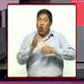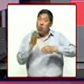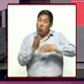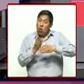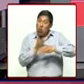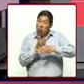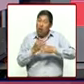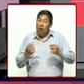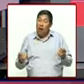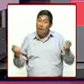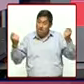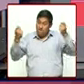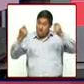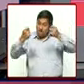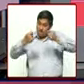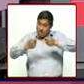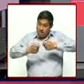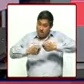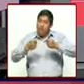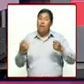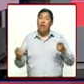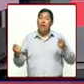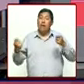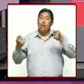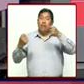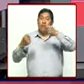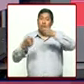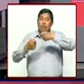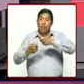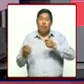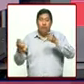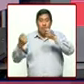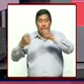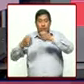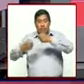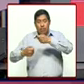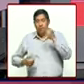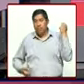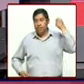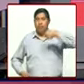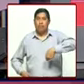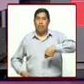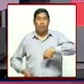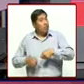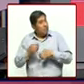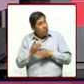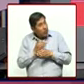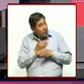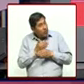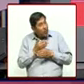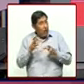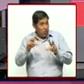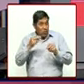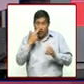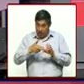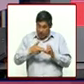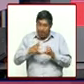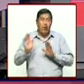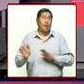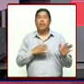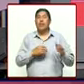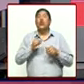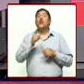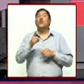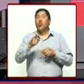gradualmente, es decir, poco a poco, la subvención de la gasolina especial? Es una de las preguntas. Siguiente, ¿está usted de acuerdo con